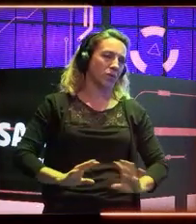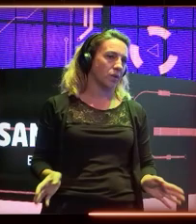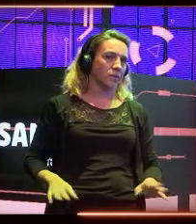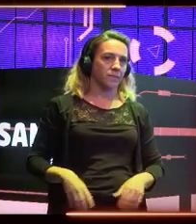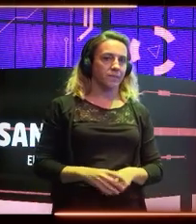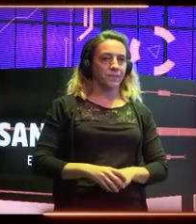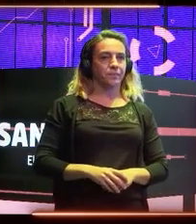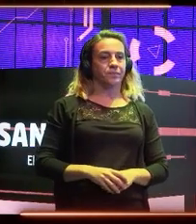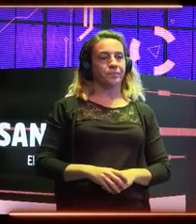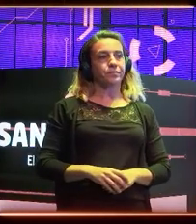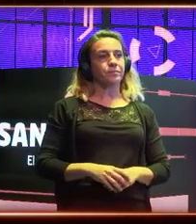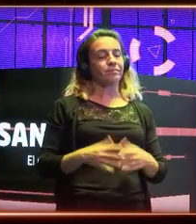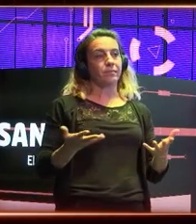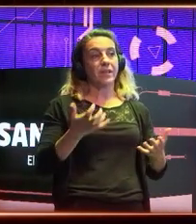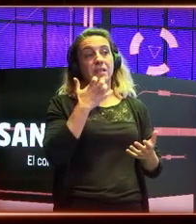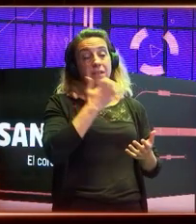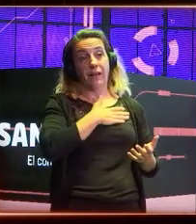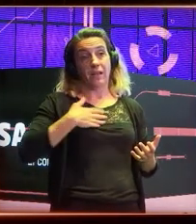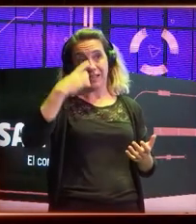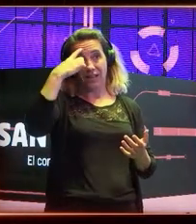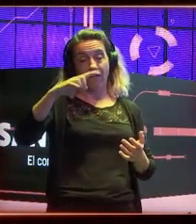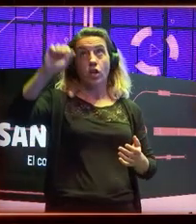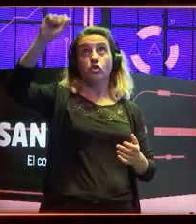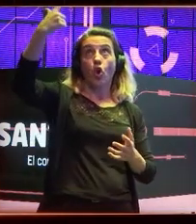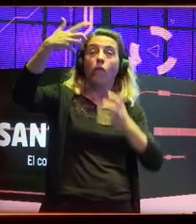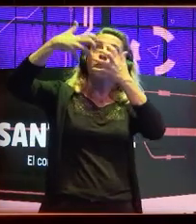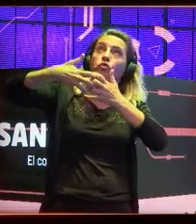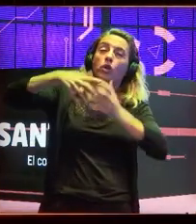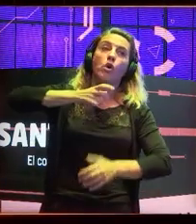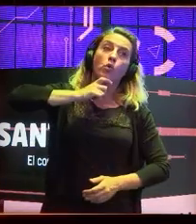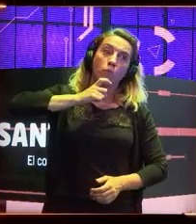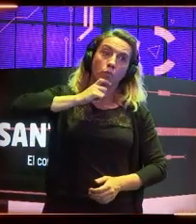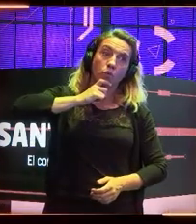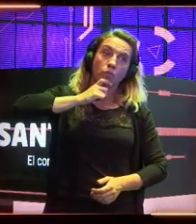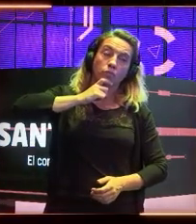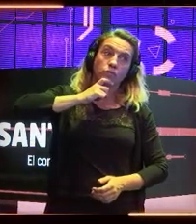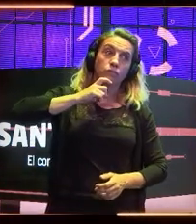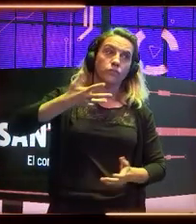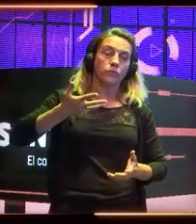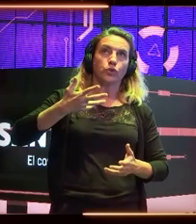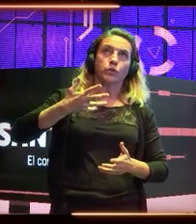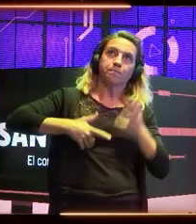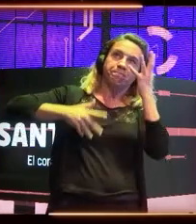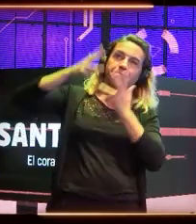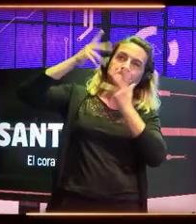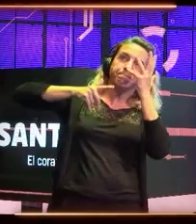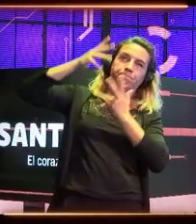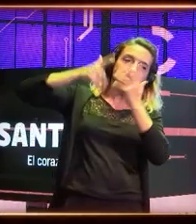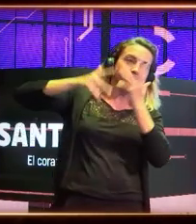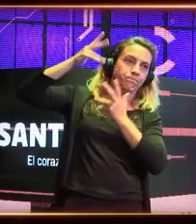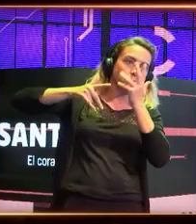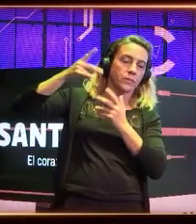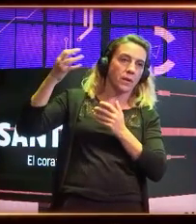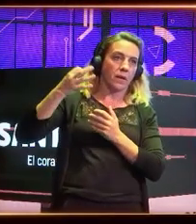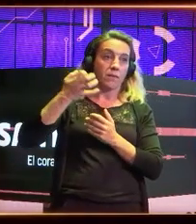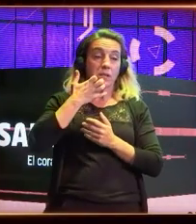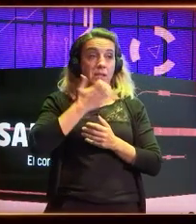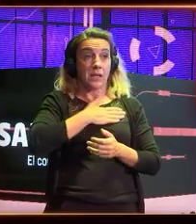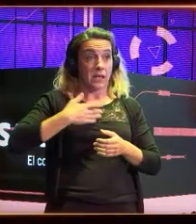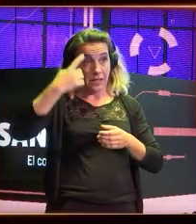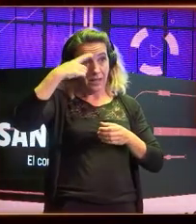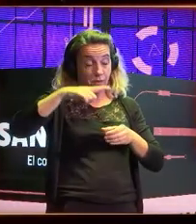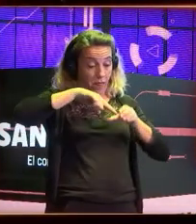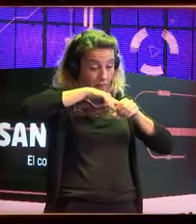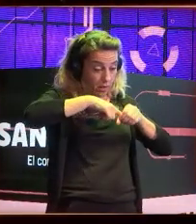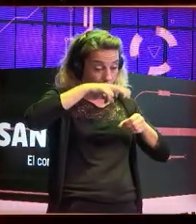el si quieres saber cómo funciona el sol Pues tienes que hacer ecuaciones si quieres saber que dentro del agujero negro tienes que